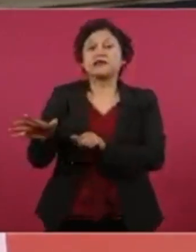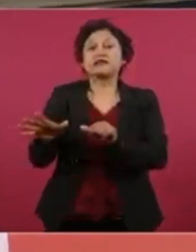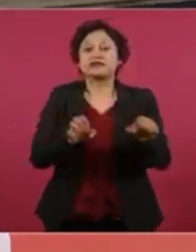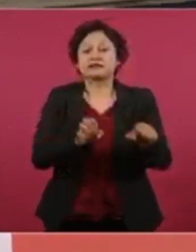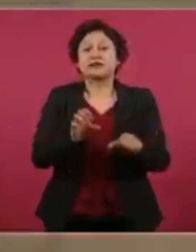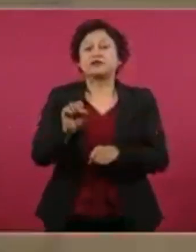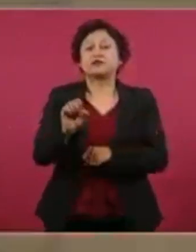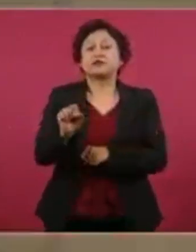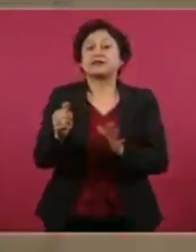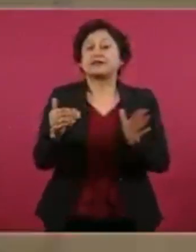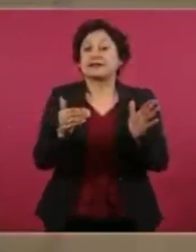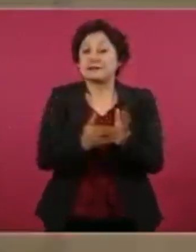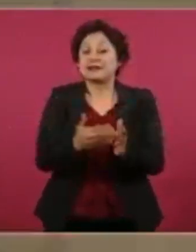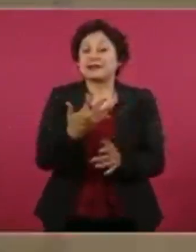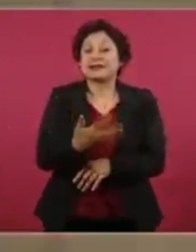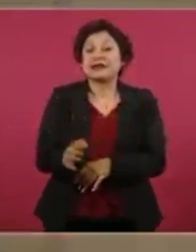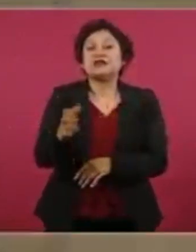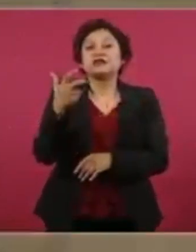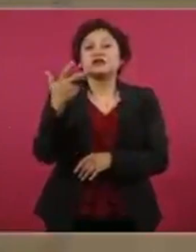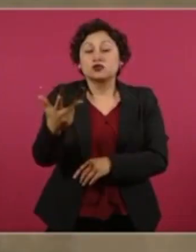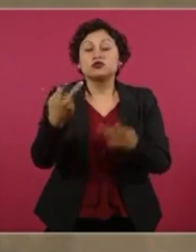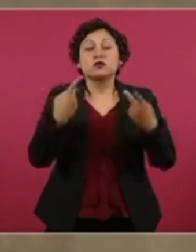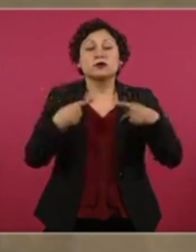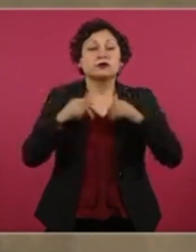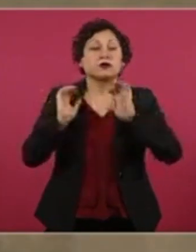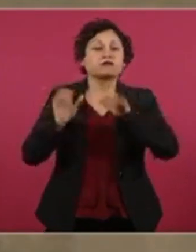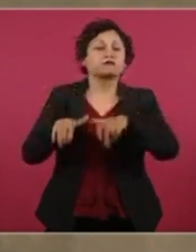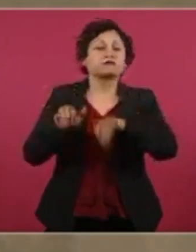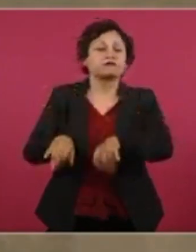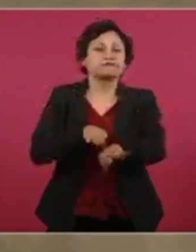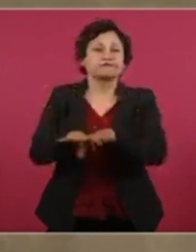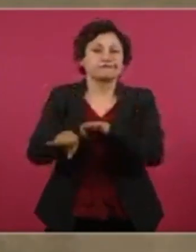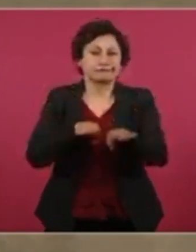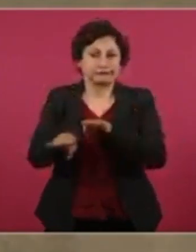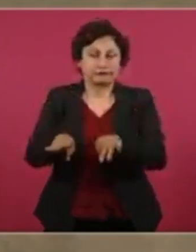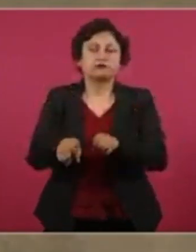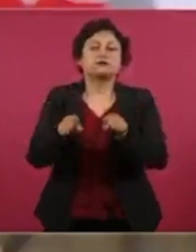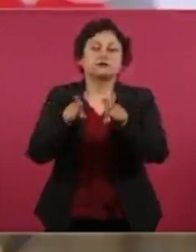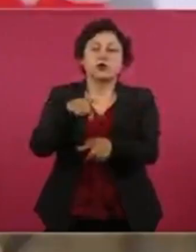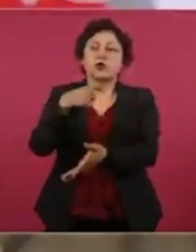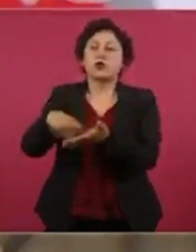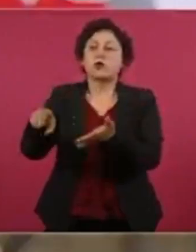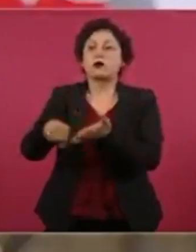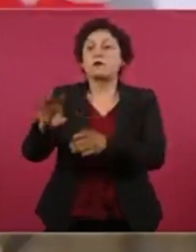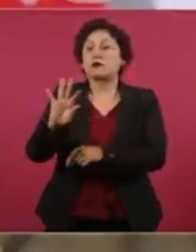660.508 empleos, así como la adquisición de 42 trenes,